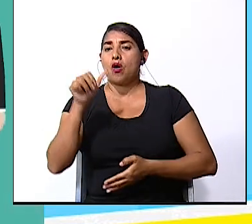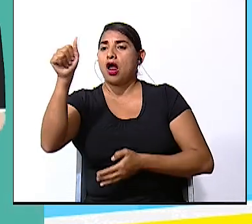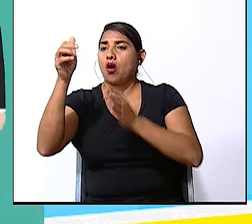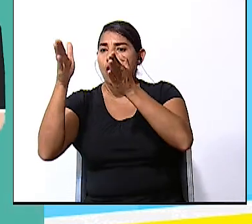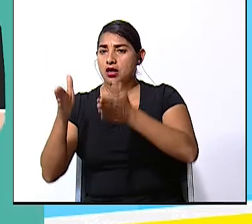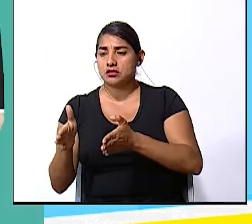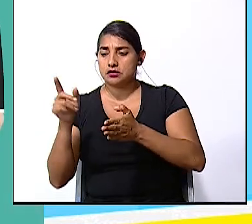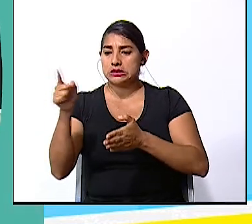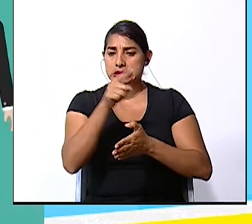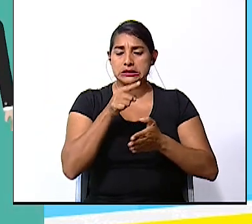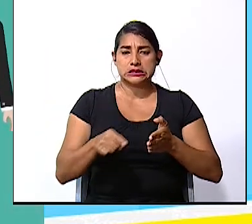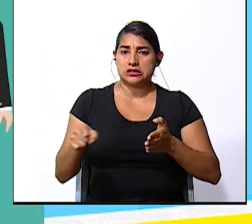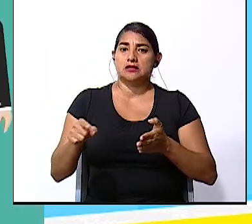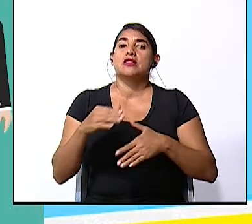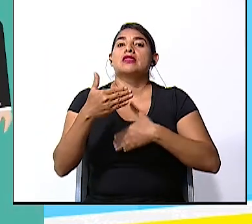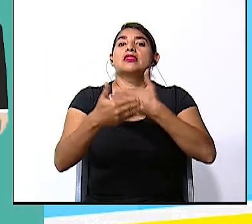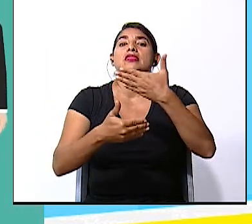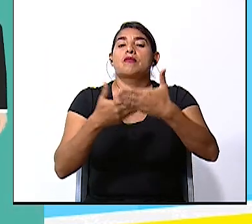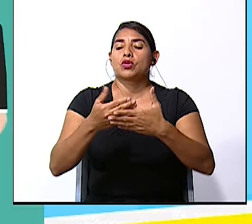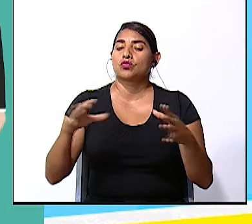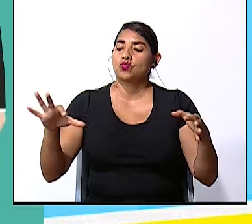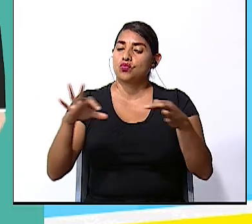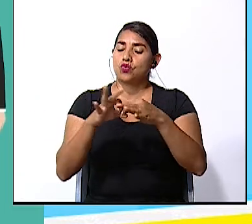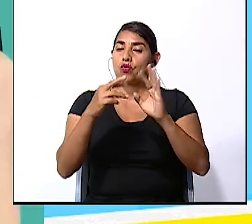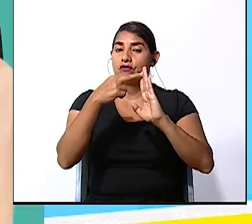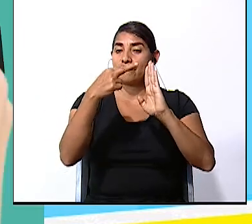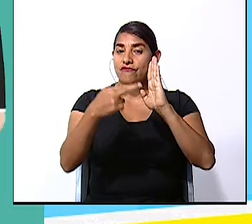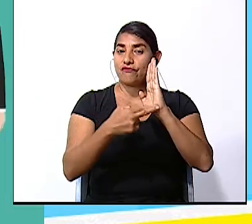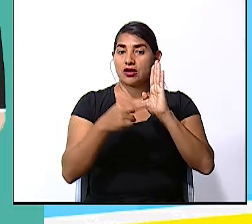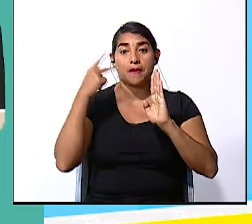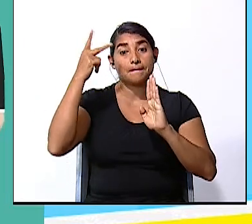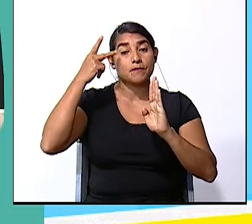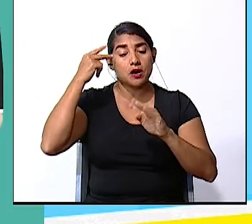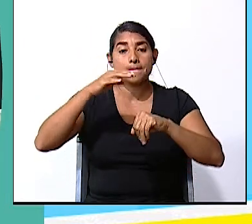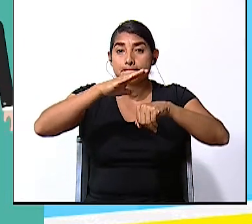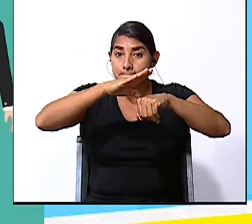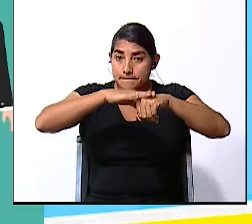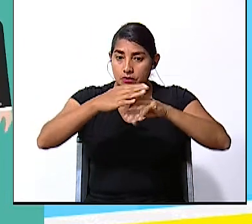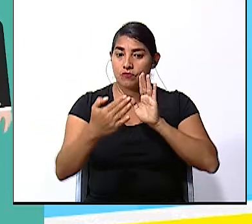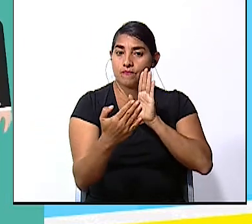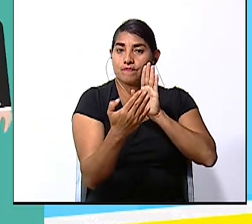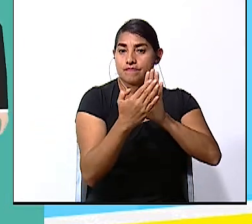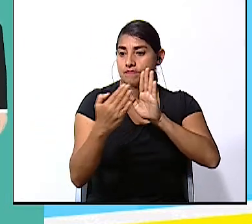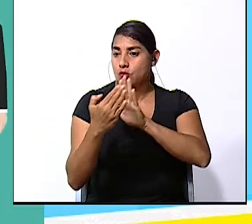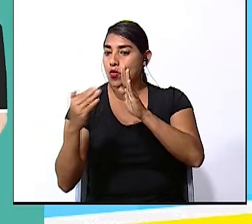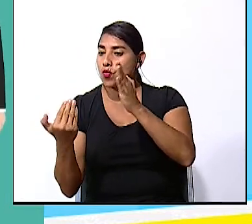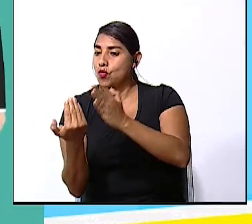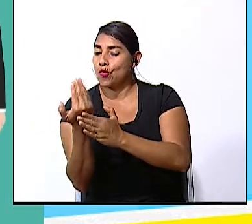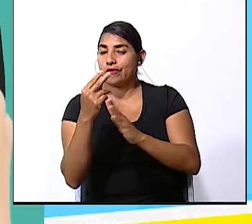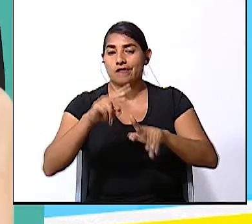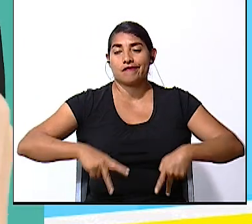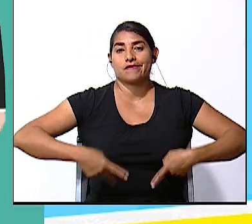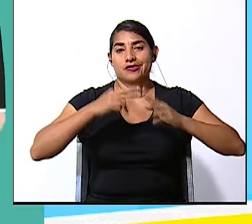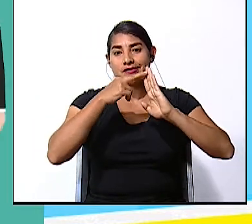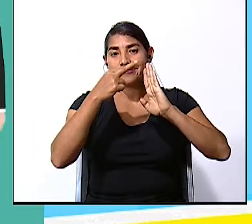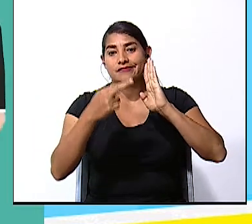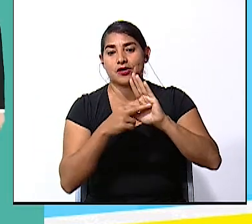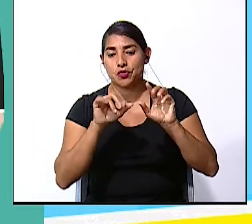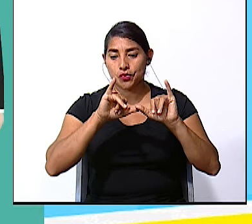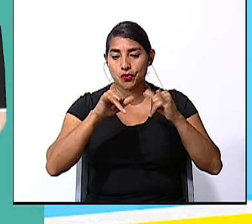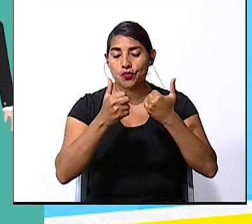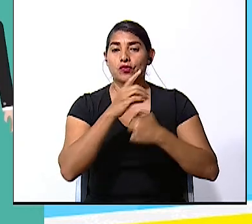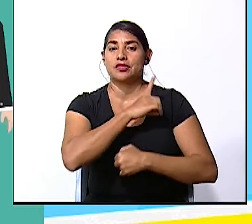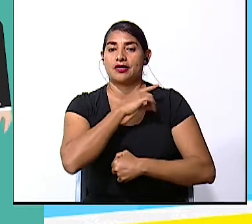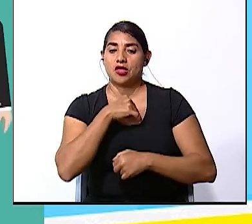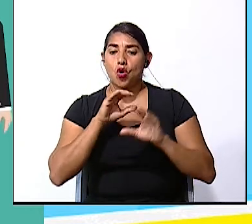Un segundo paso, construir un mínimo de reglas políticas que les permitiera enfrentar la nueva realidad. La Junta de Delegados nombró